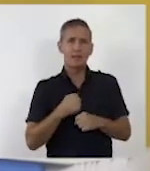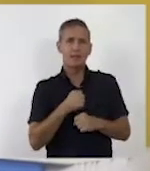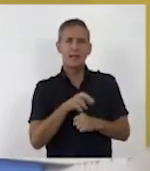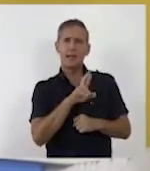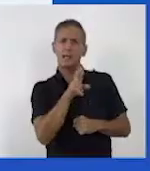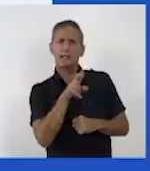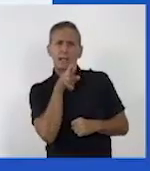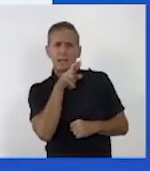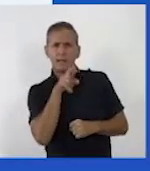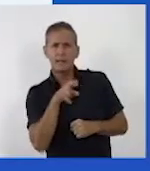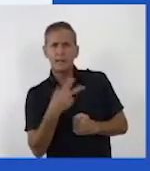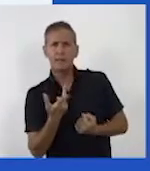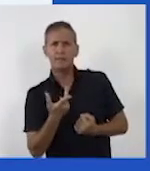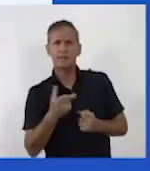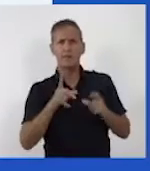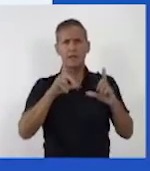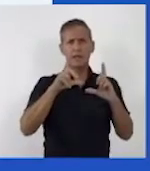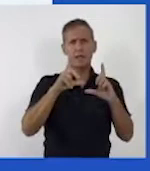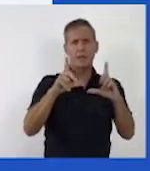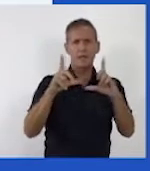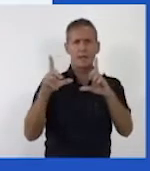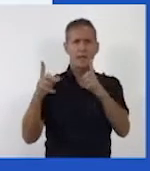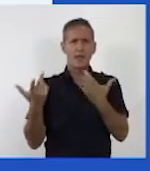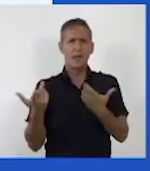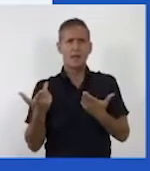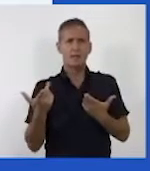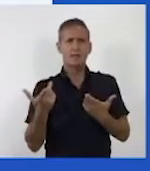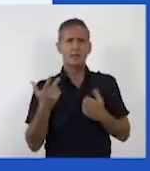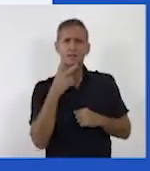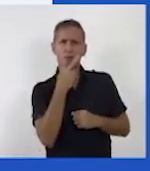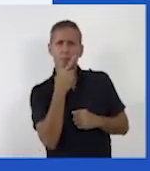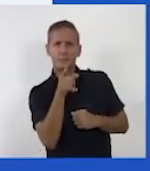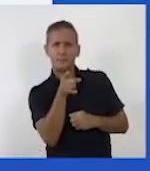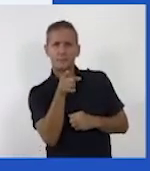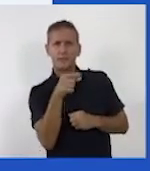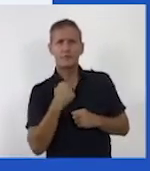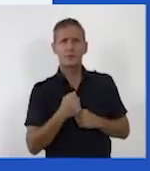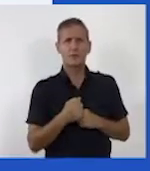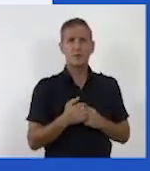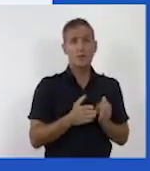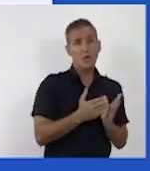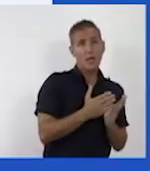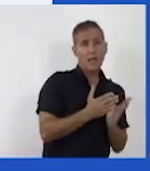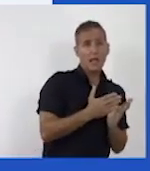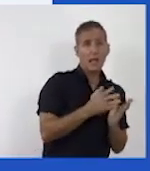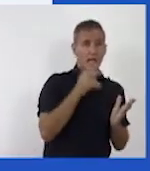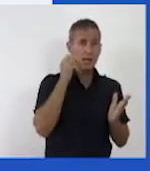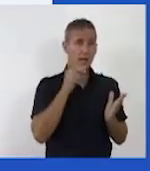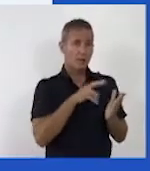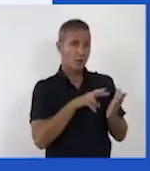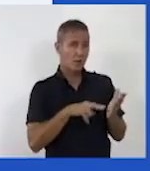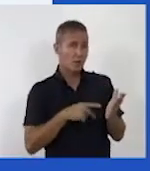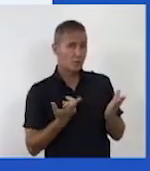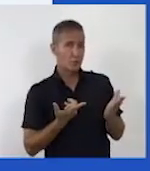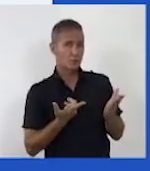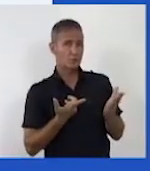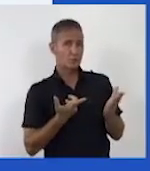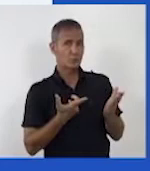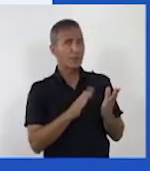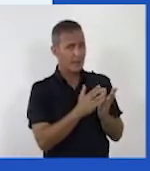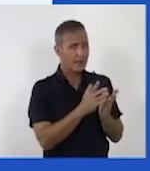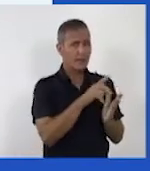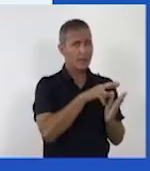revisen tienen en pantalla los materiales con que vamos a trabajar miren los hay el libro de lectura de español el libro de